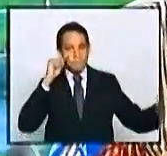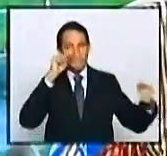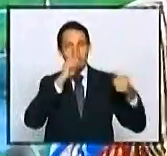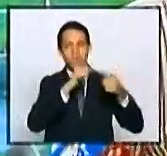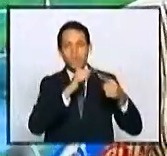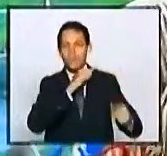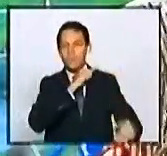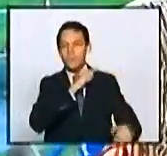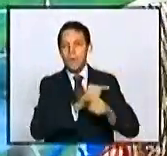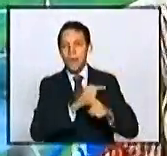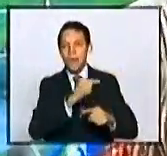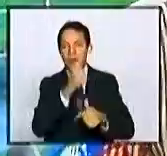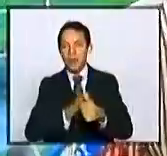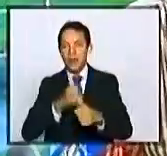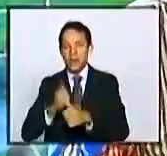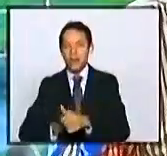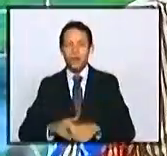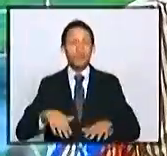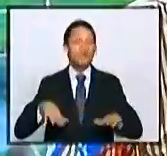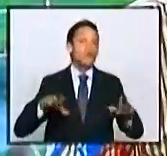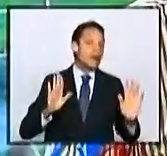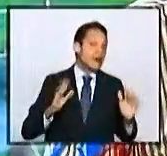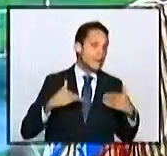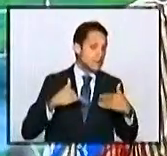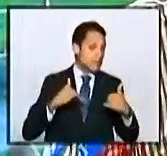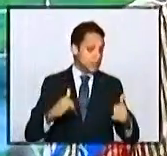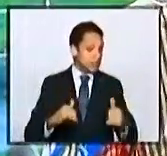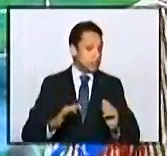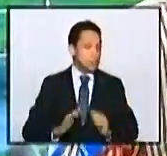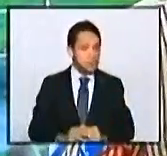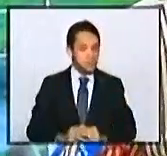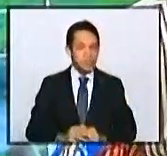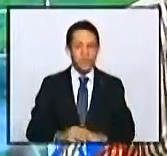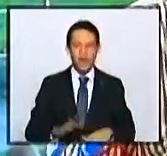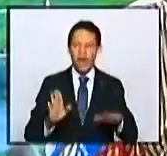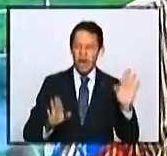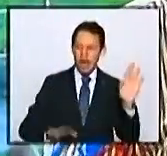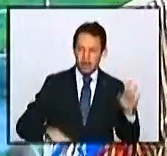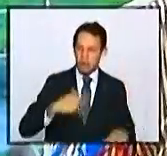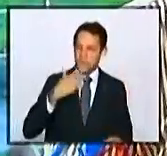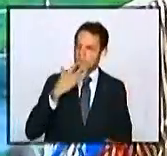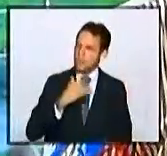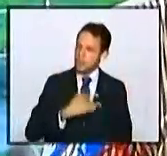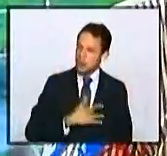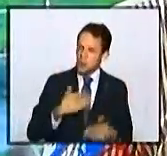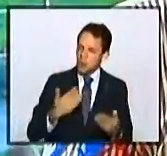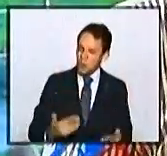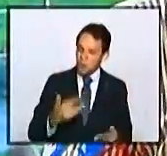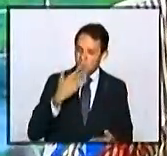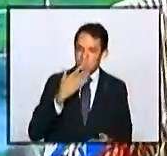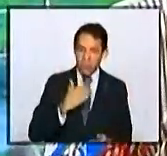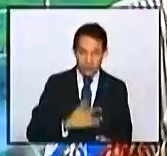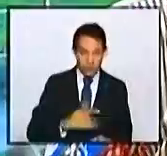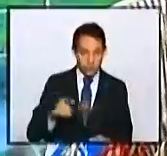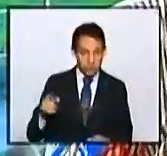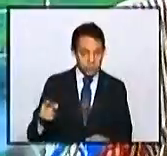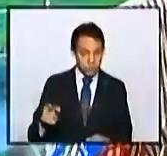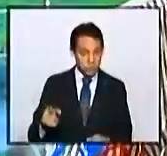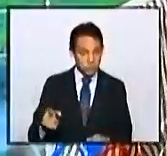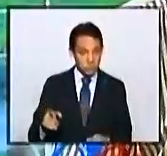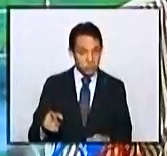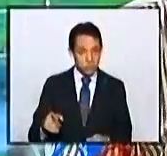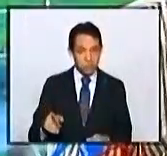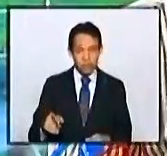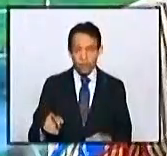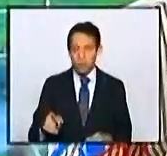cada uno de nosotros. Es triste encontrar personas como las que usted dice, doctor, que no